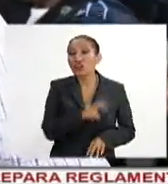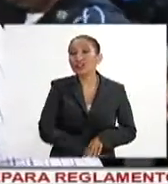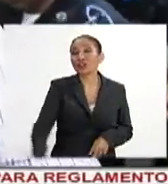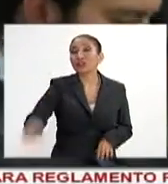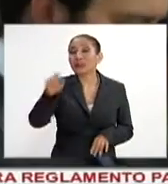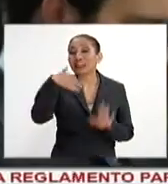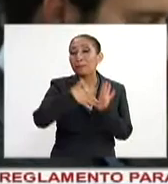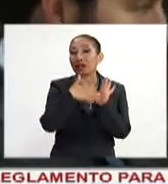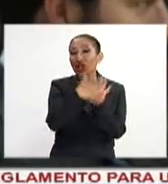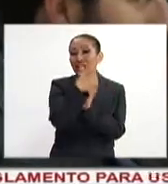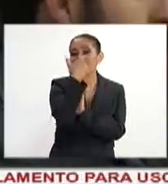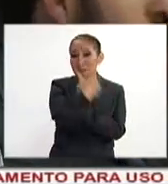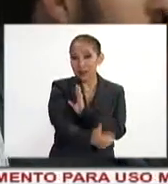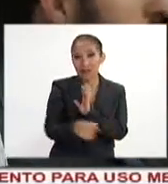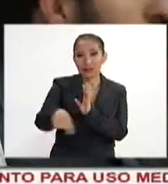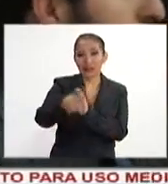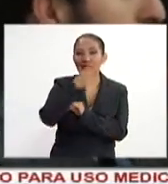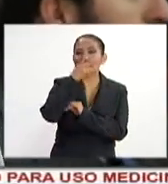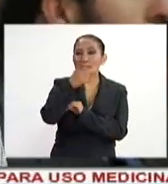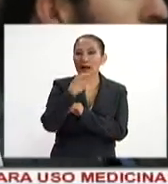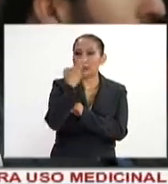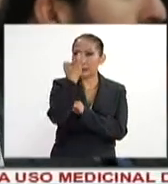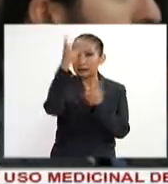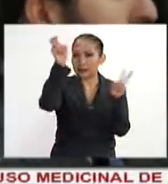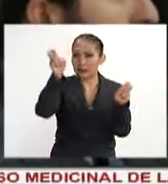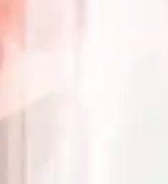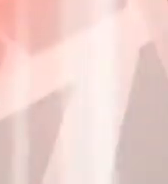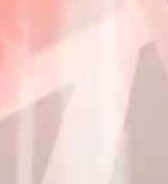220 millones de pesos, esto fue lo que dijo Duarte.